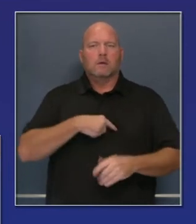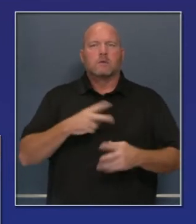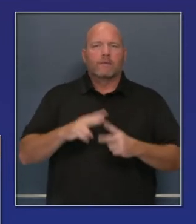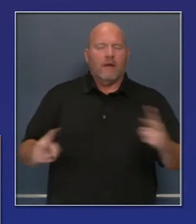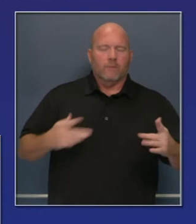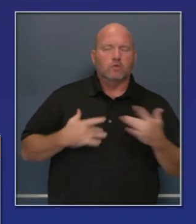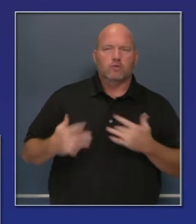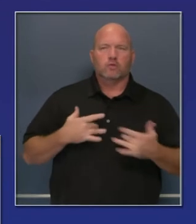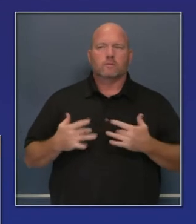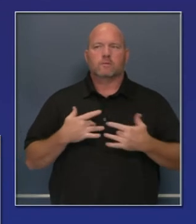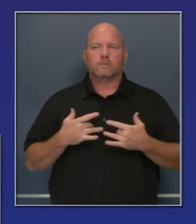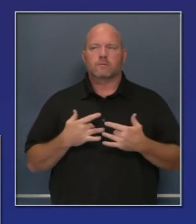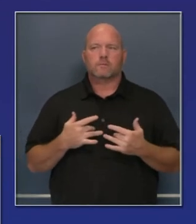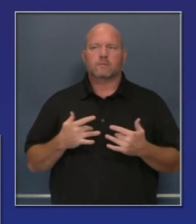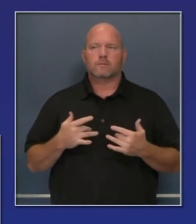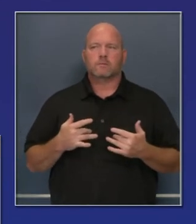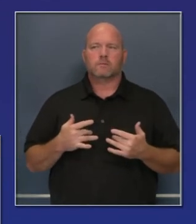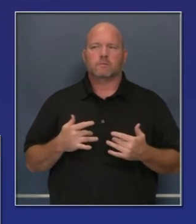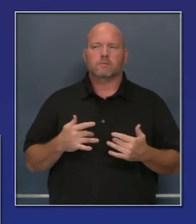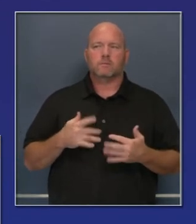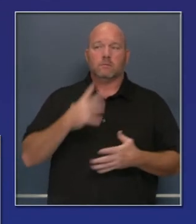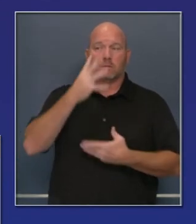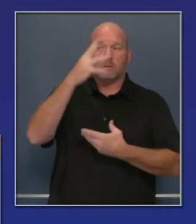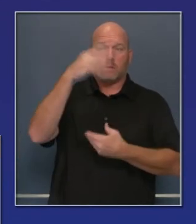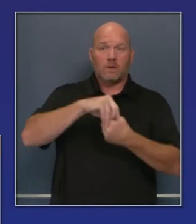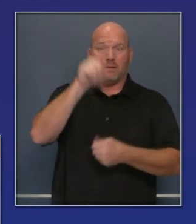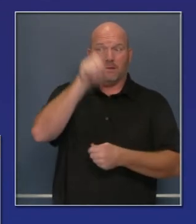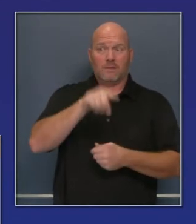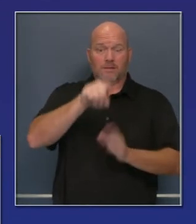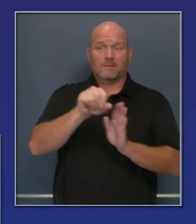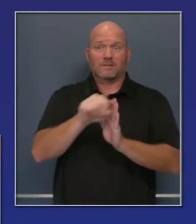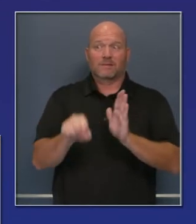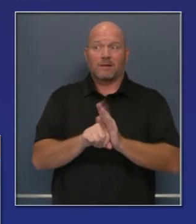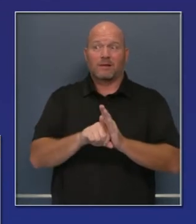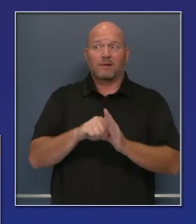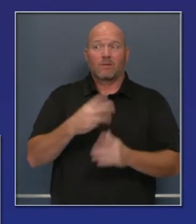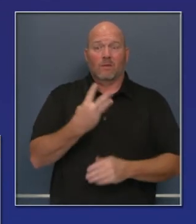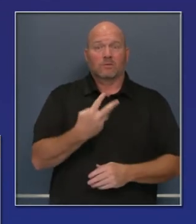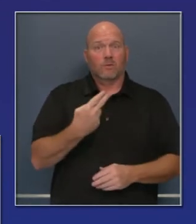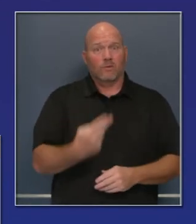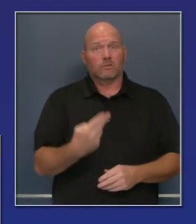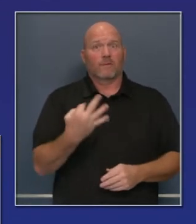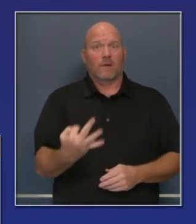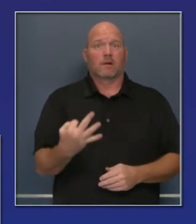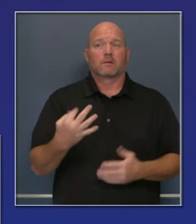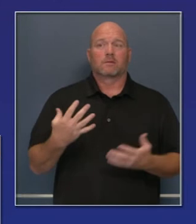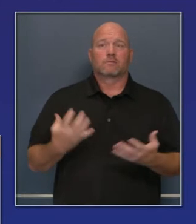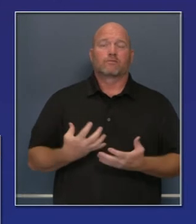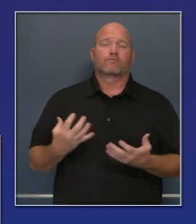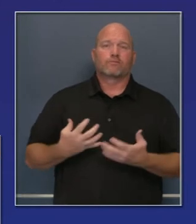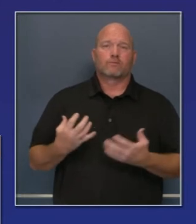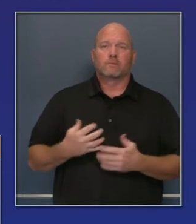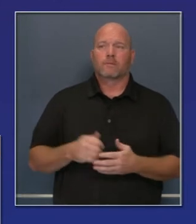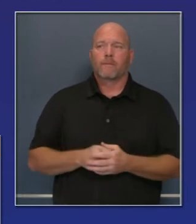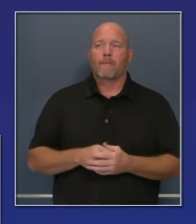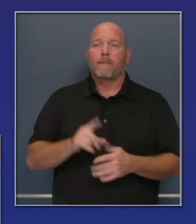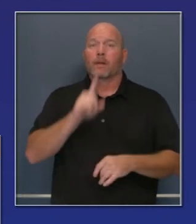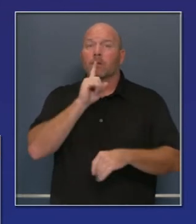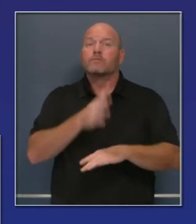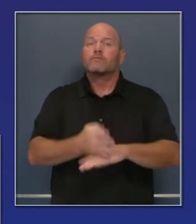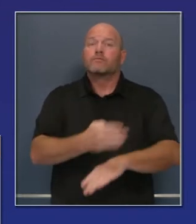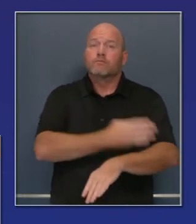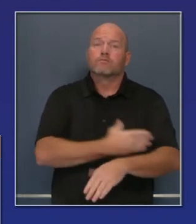a pesar de esos fuertes vientos que llegan a esa parte del estado y que veremos también hacia finales de esta